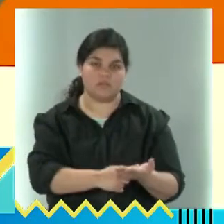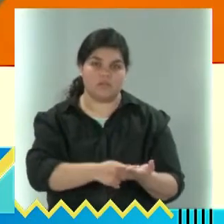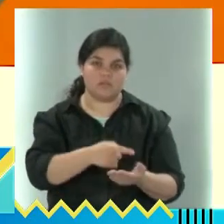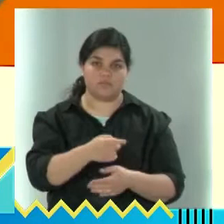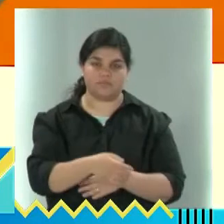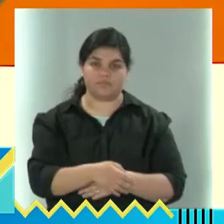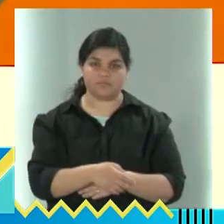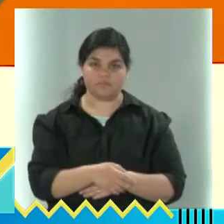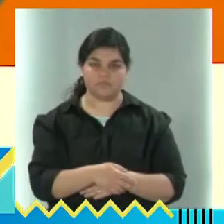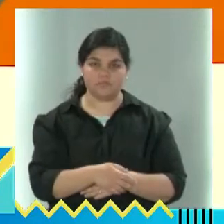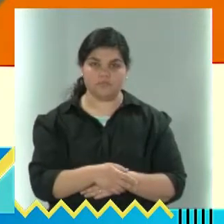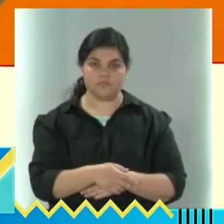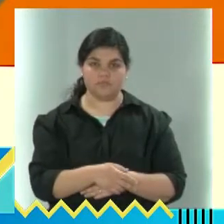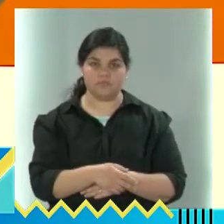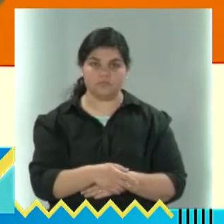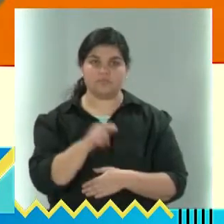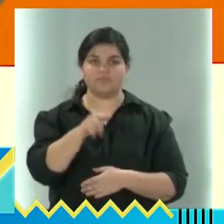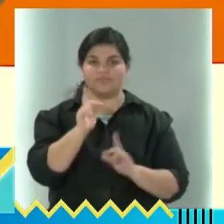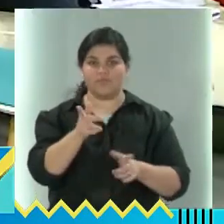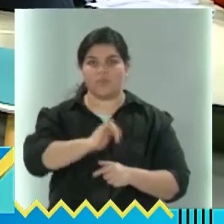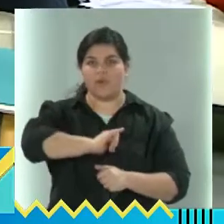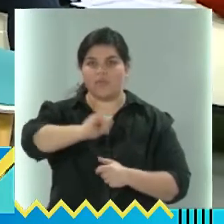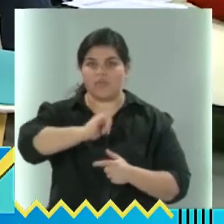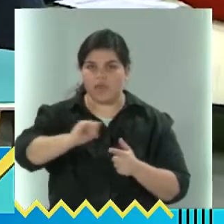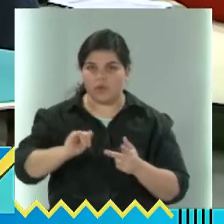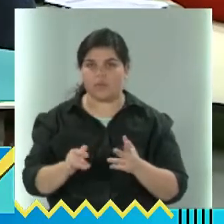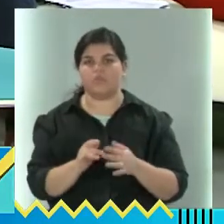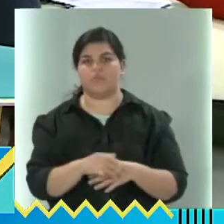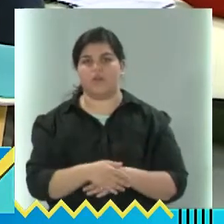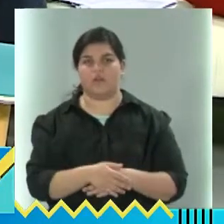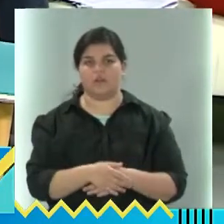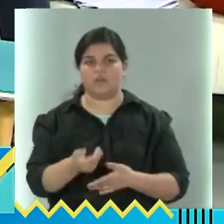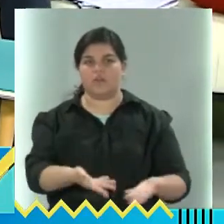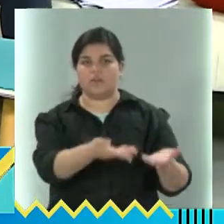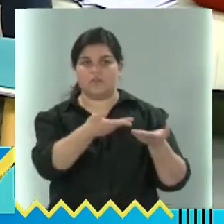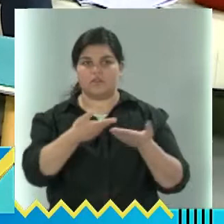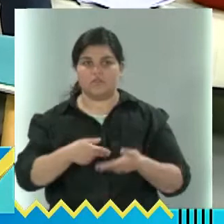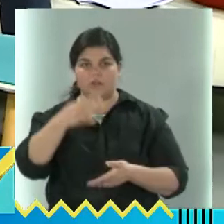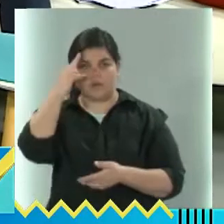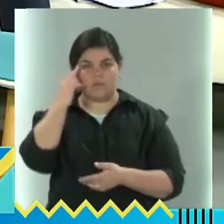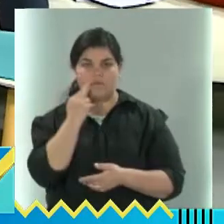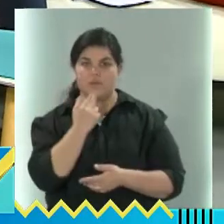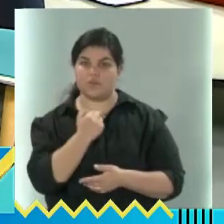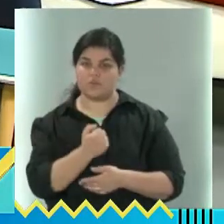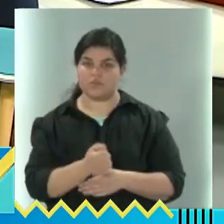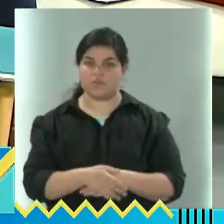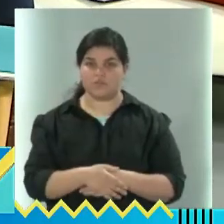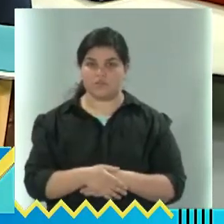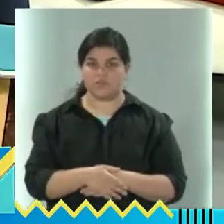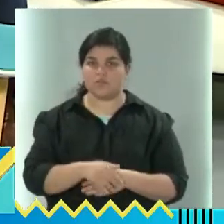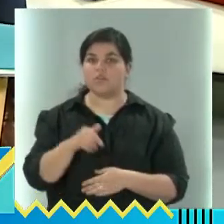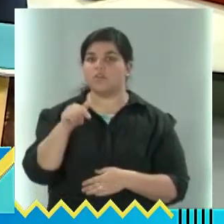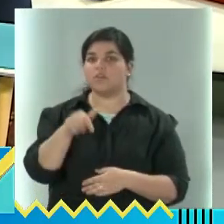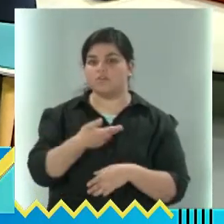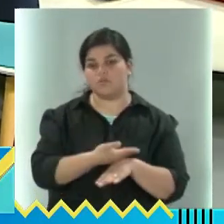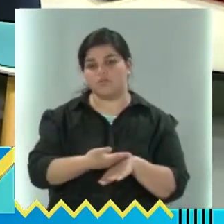manera, la denuncia que uno pueda hacer o ser recibida a través del 911 permite generar ya